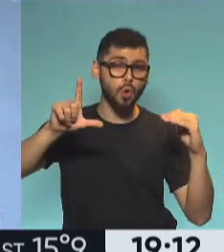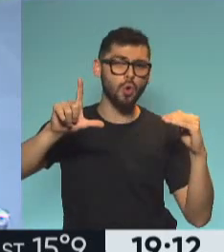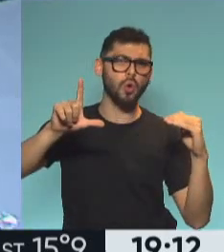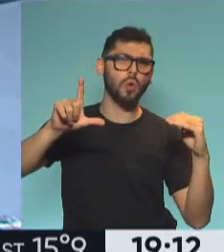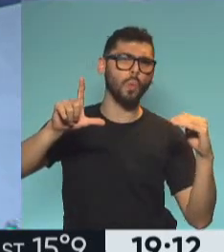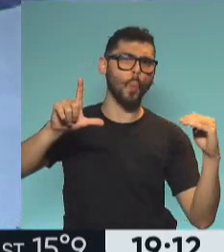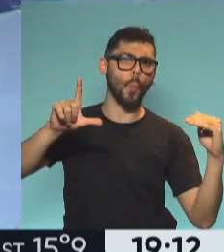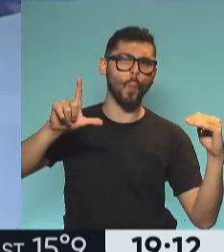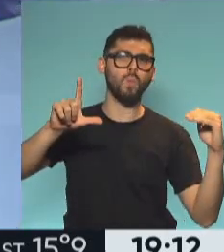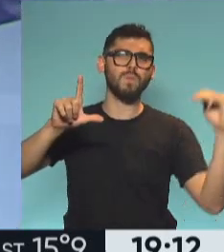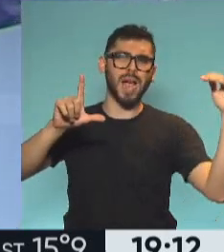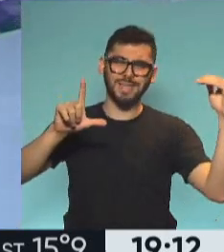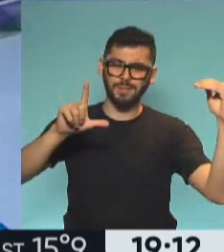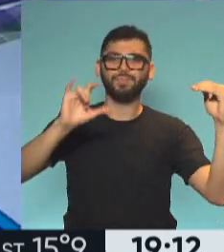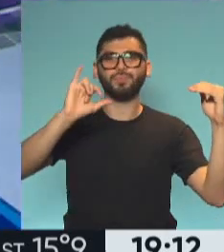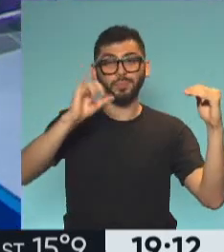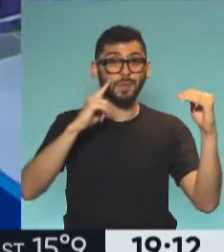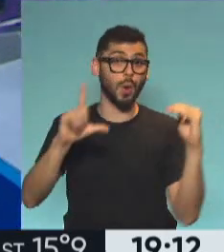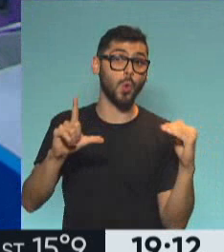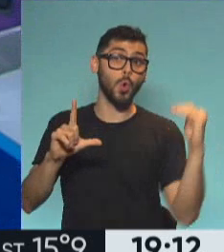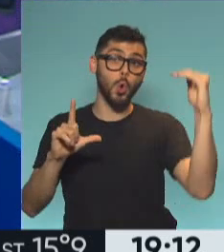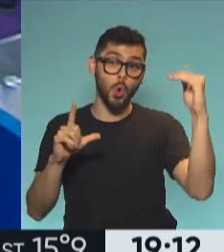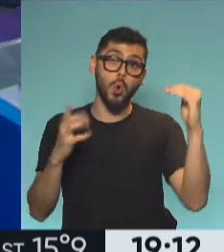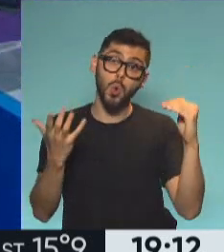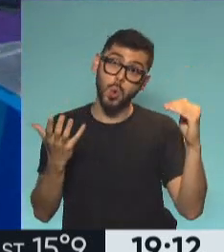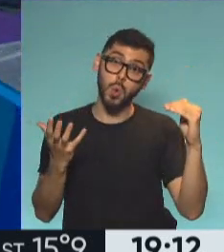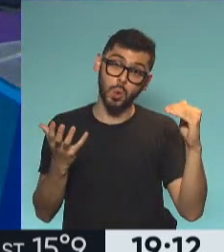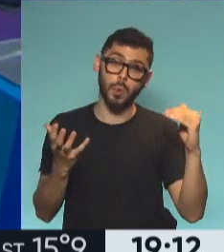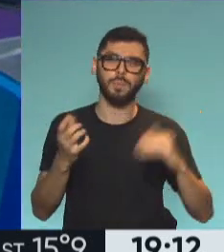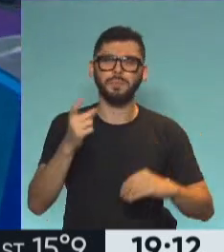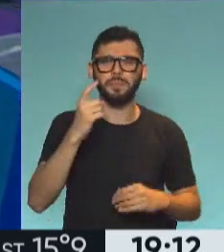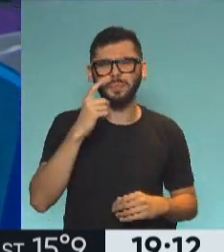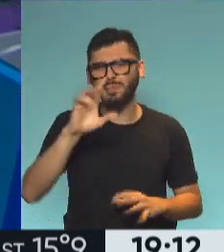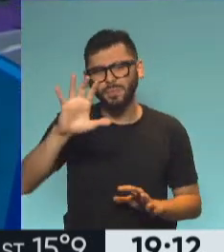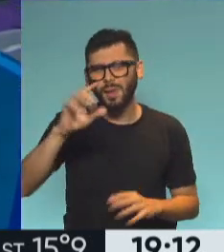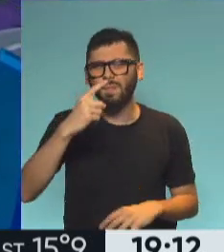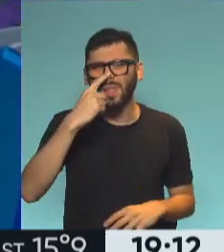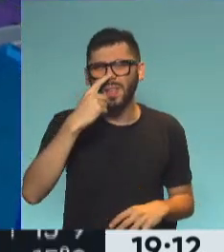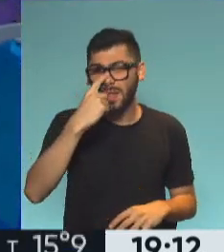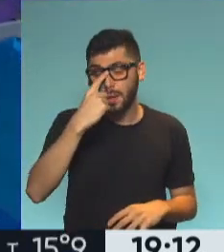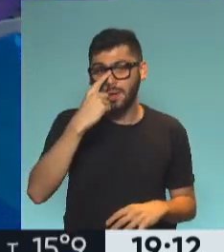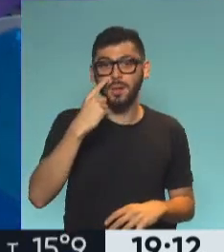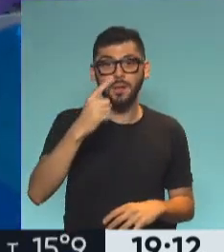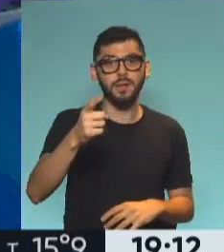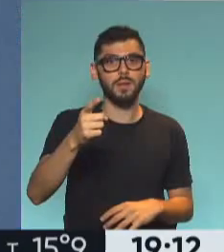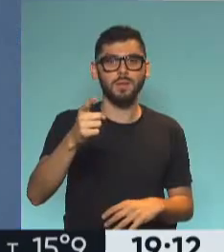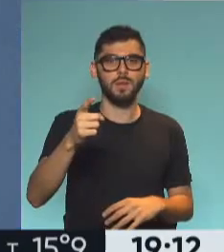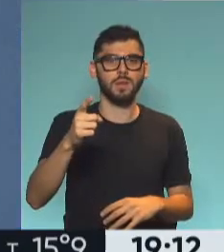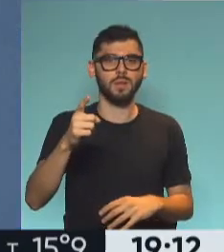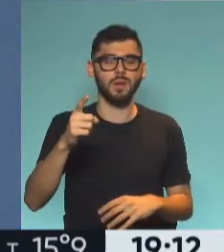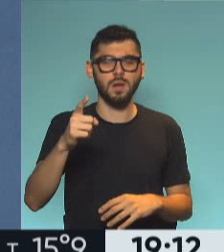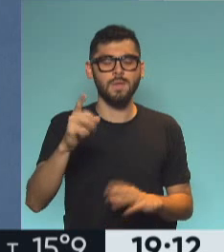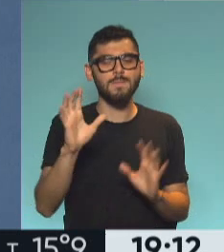y vuelve a subir aquí. Tremendo, ya. Y fíjese cómo subió. Lo interesante es que se mantiene dentro de